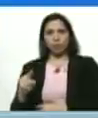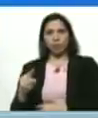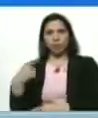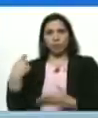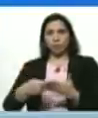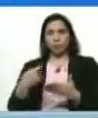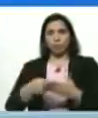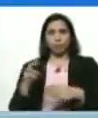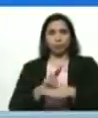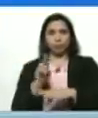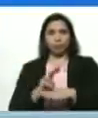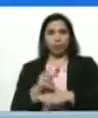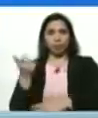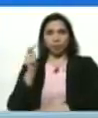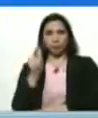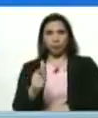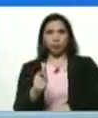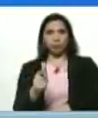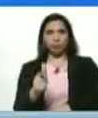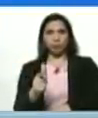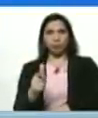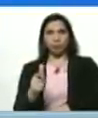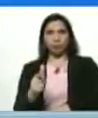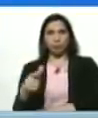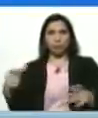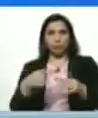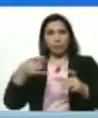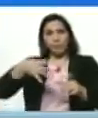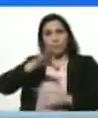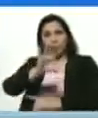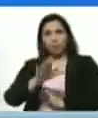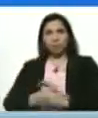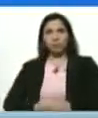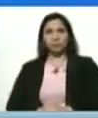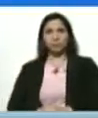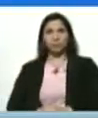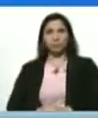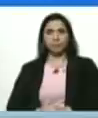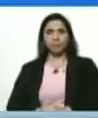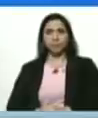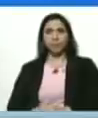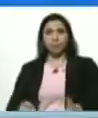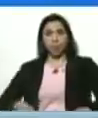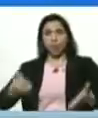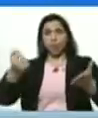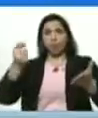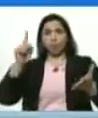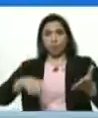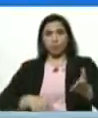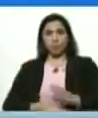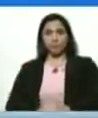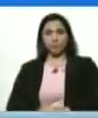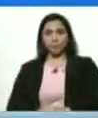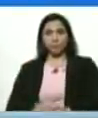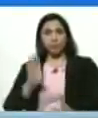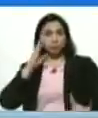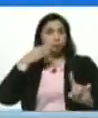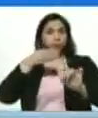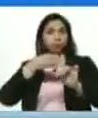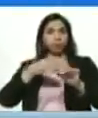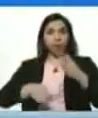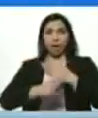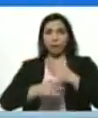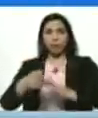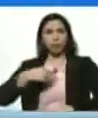al usuario del transporte público directo a través del carné de la patria a través de los modos hacia allá vamos pero ahorita